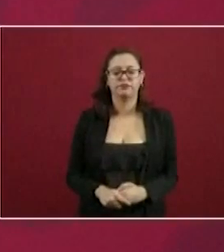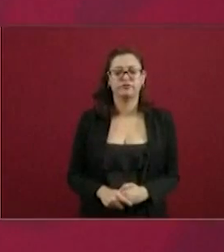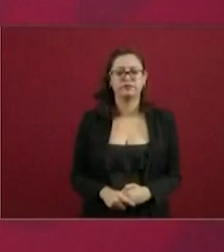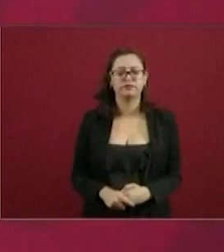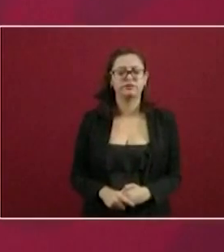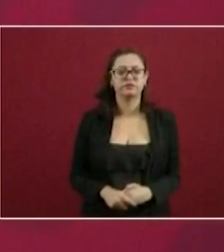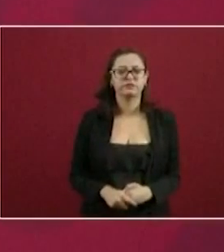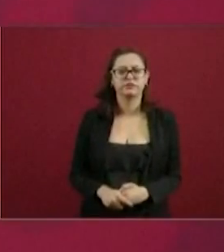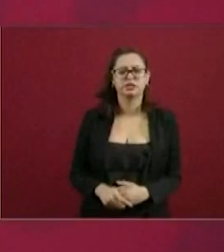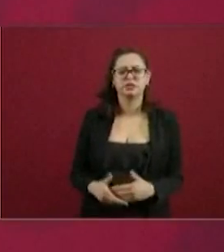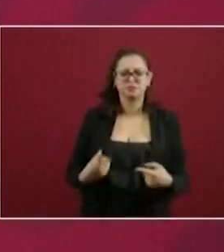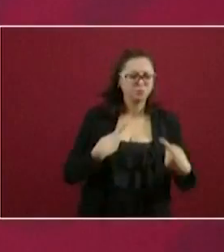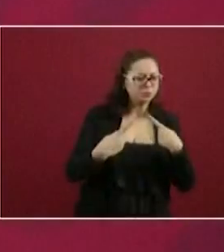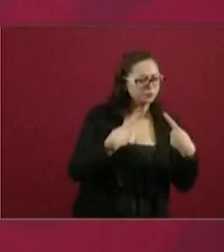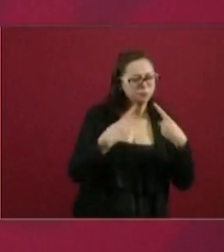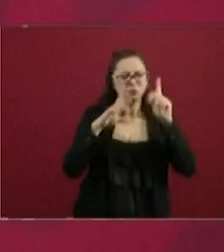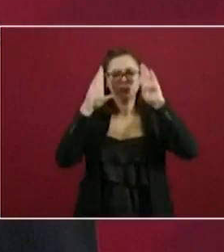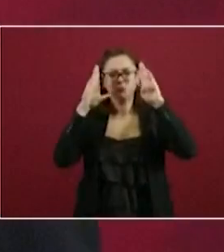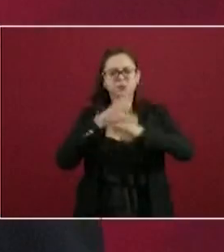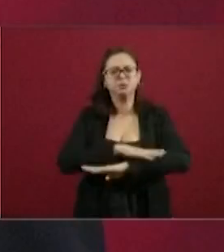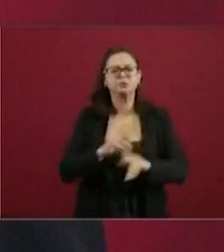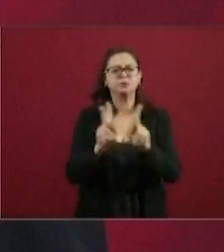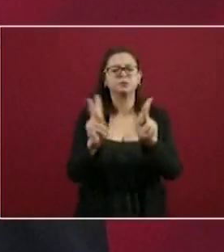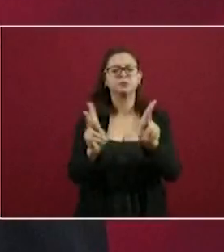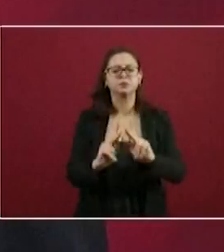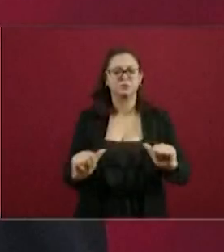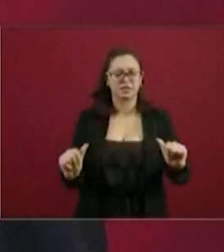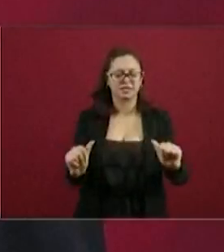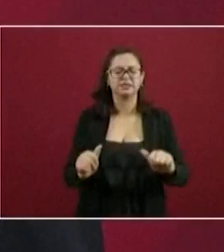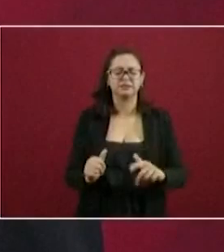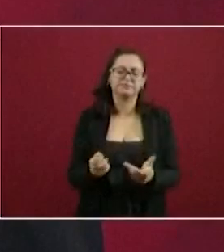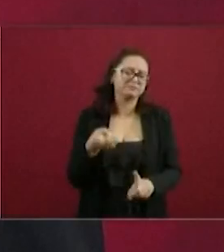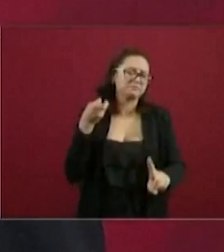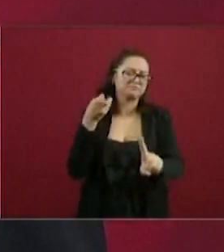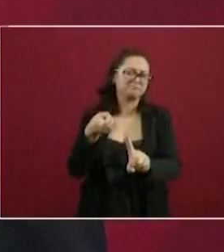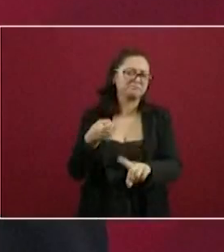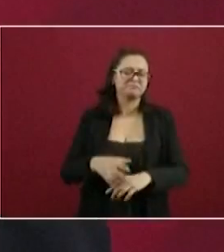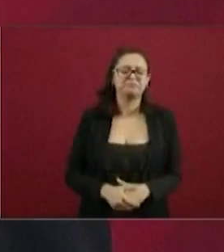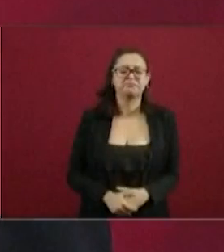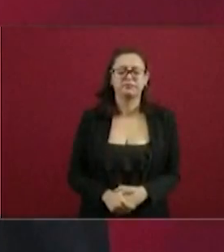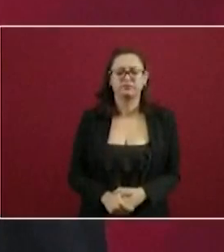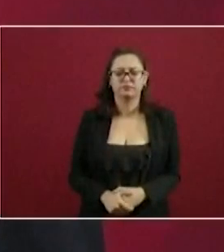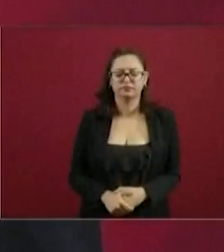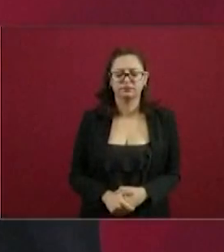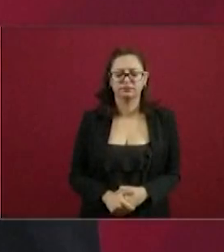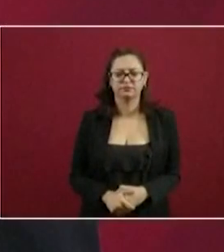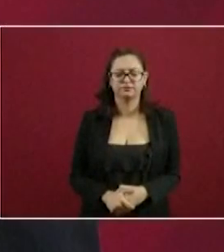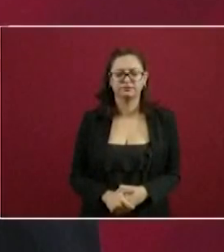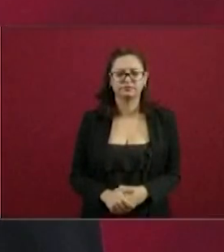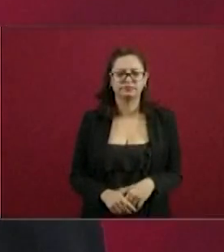salida pacífica en el conflicto de Venezuela está